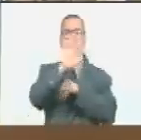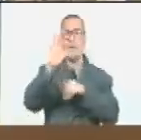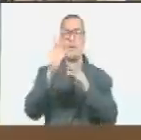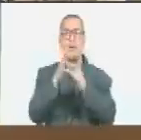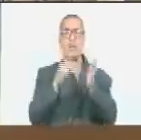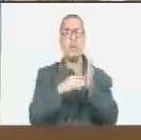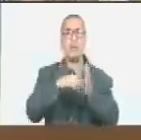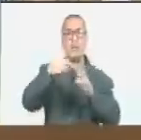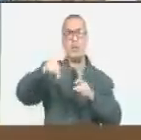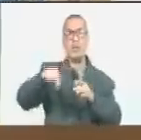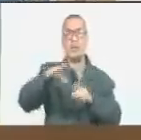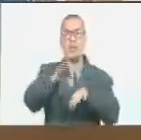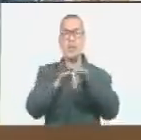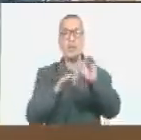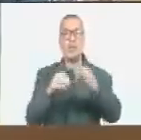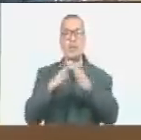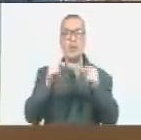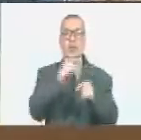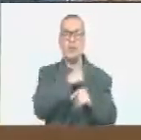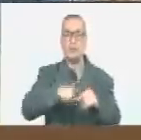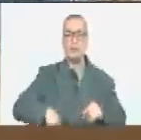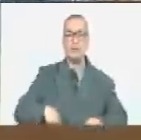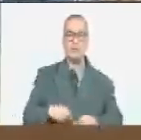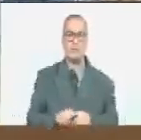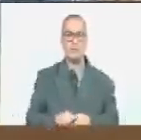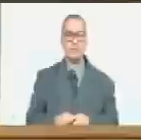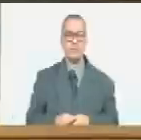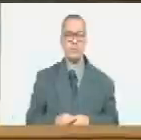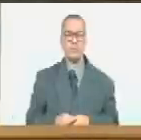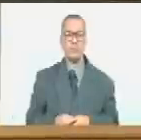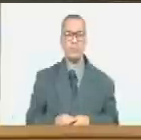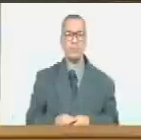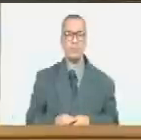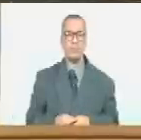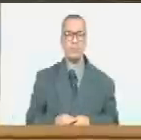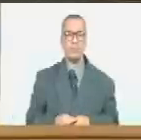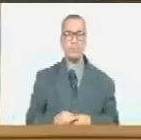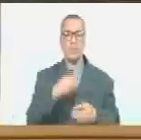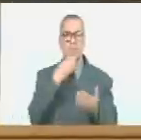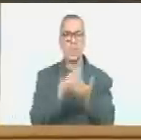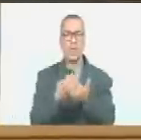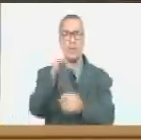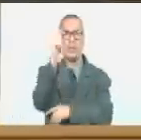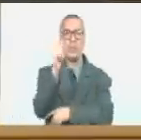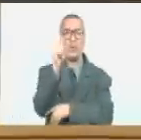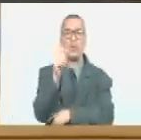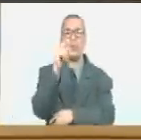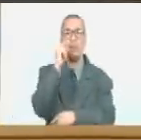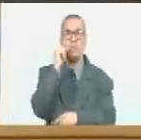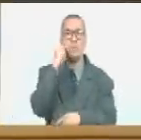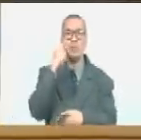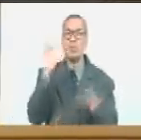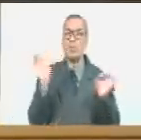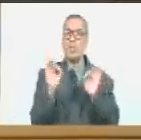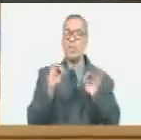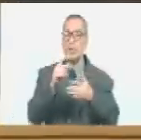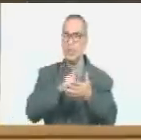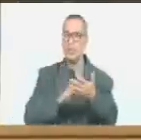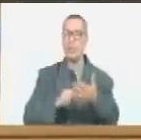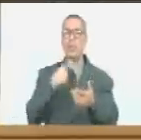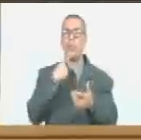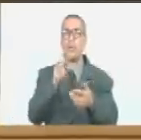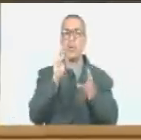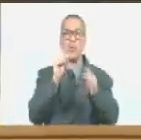de abril como Día Nacional del Ajedrez. Es todo, señor presidente. Muchas gracias, diputado. Nadie más ha anotado el derecho de